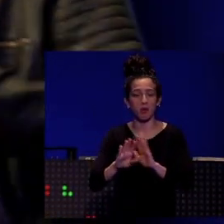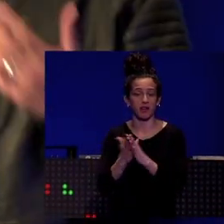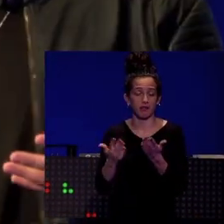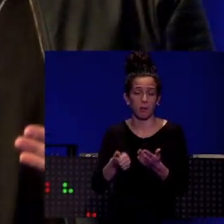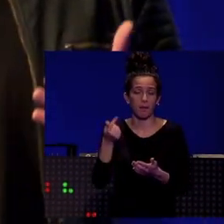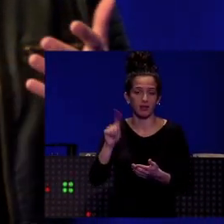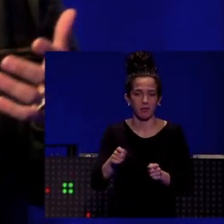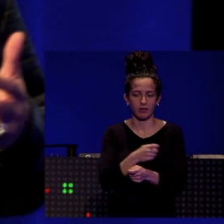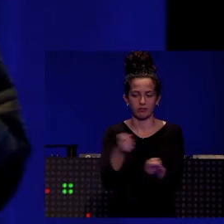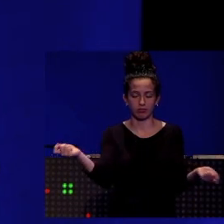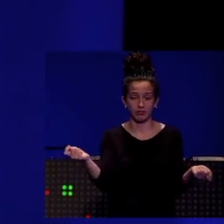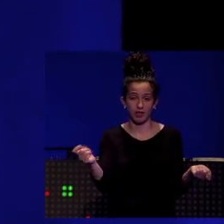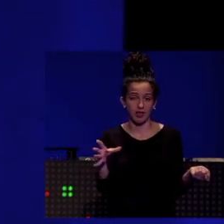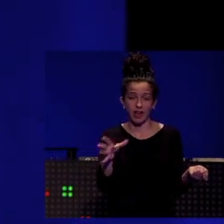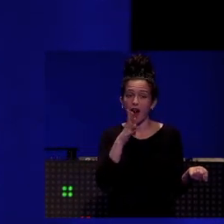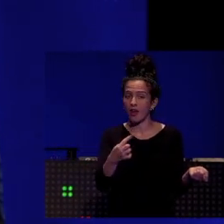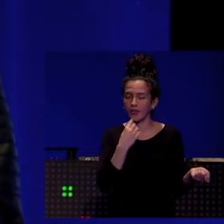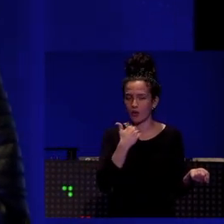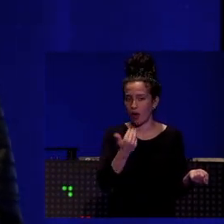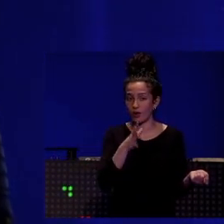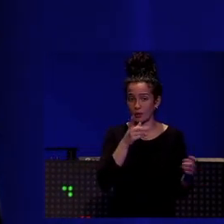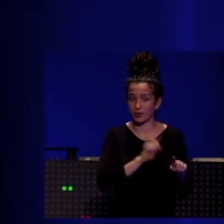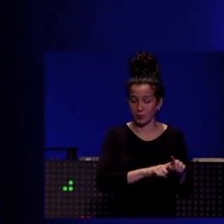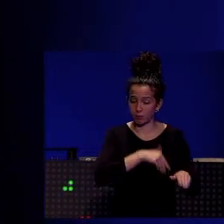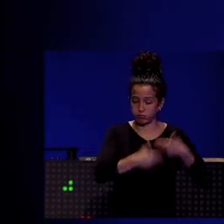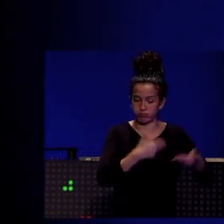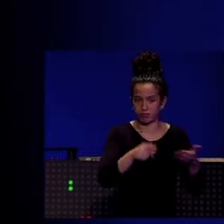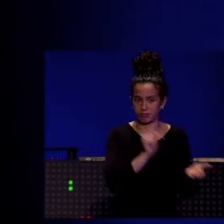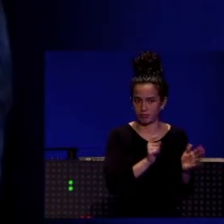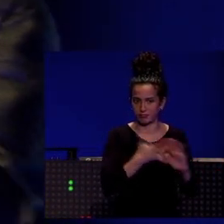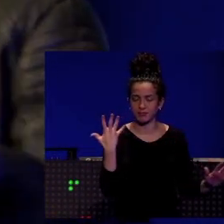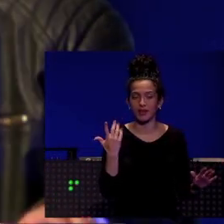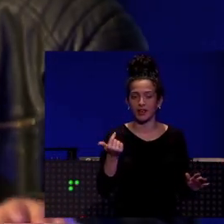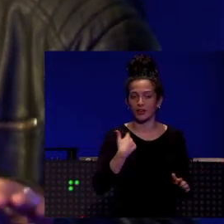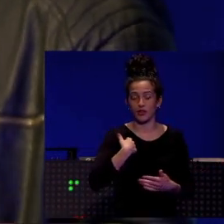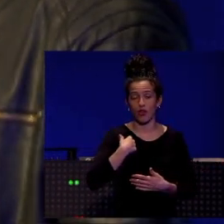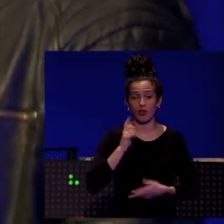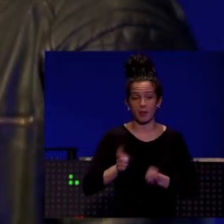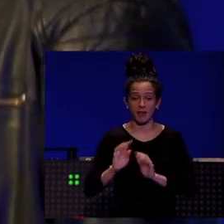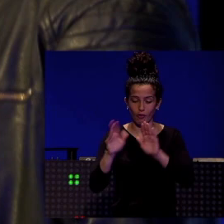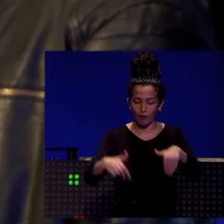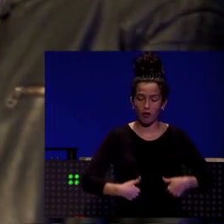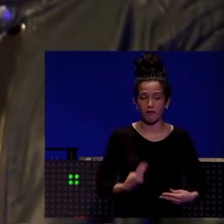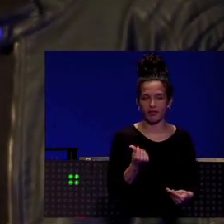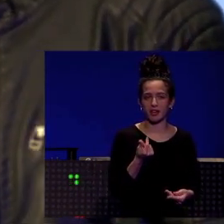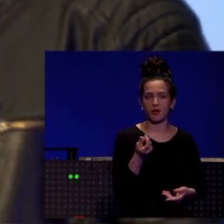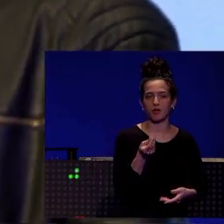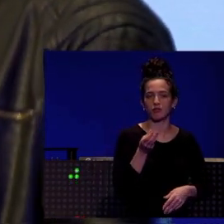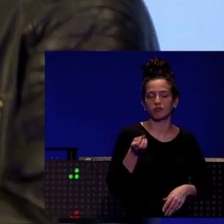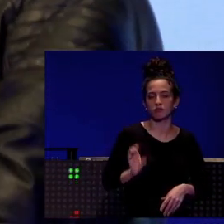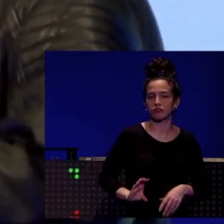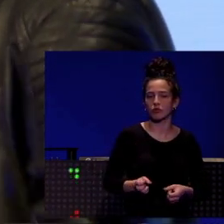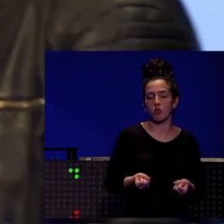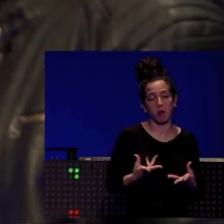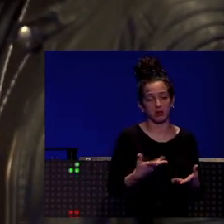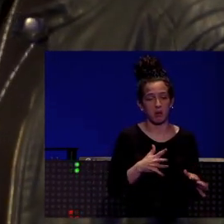que el tiempo corre muy rápido os decía que yo era muy feliz cuando llegué de mexico con 900 euros nada más pase de eso a